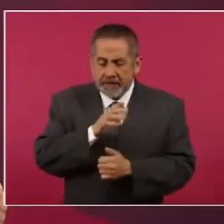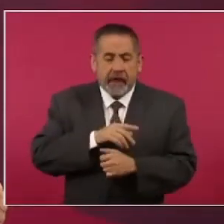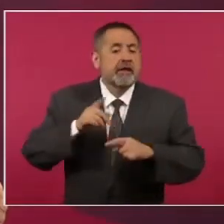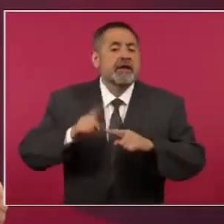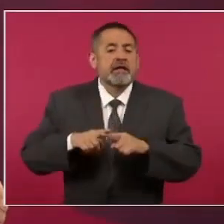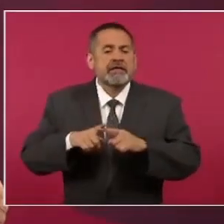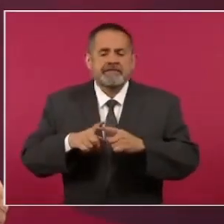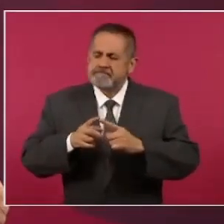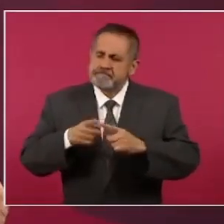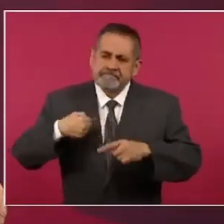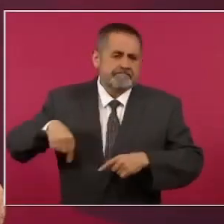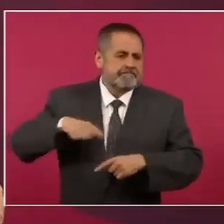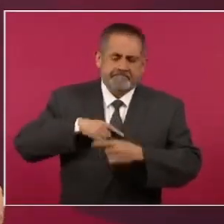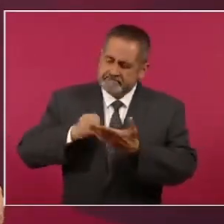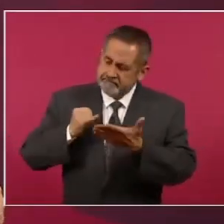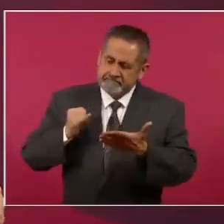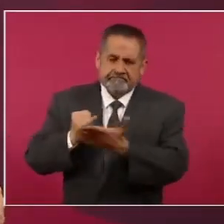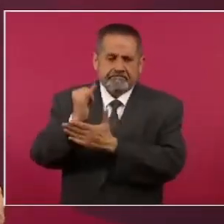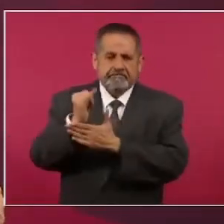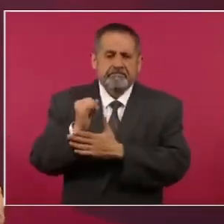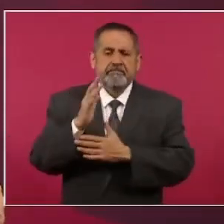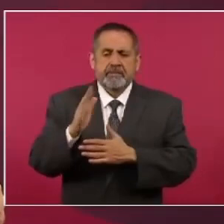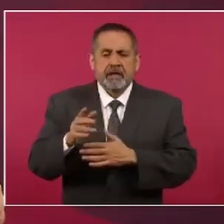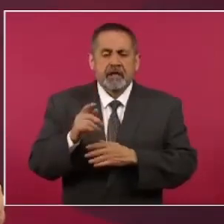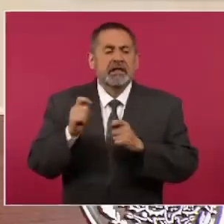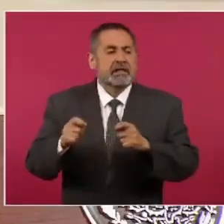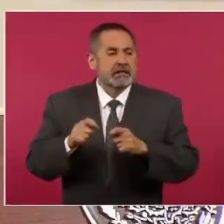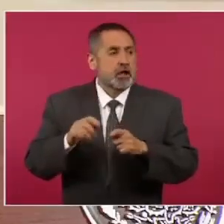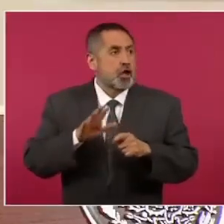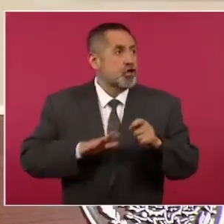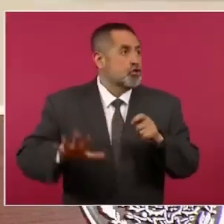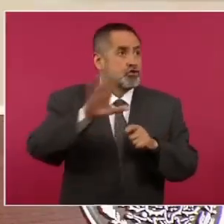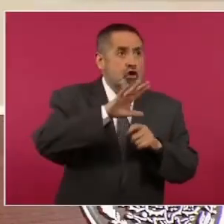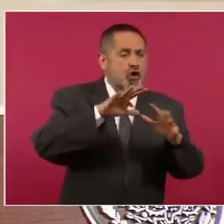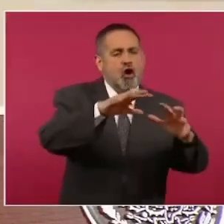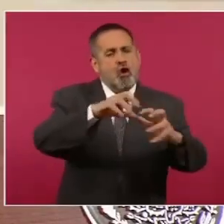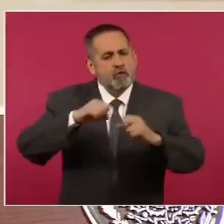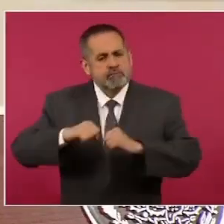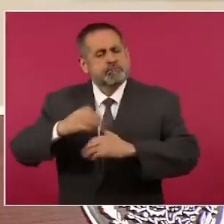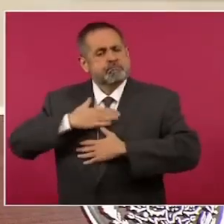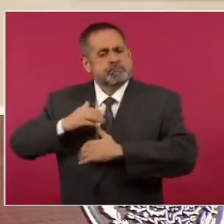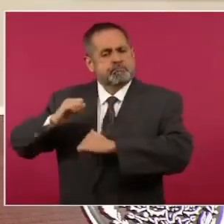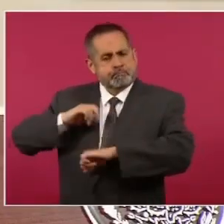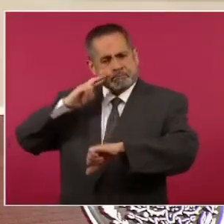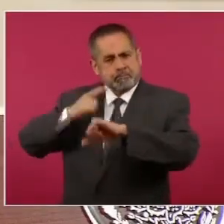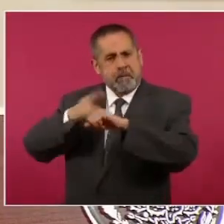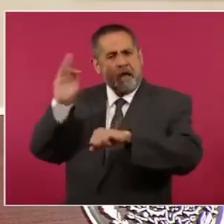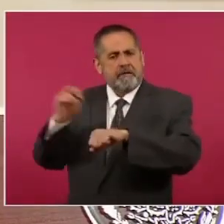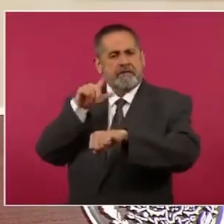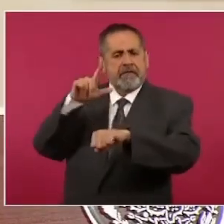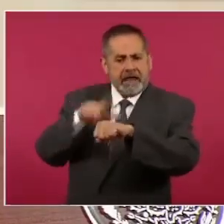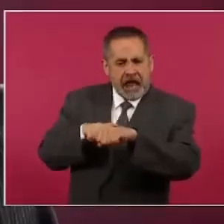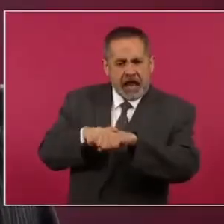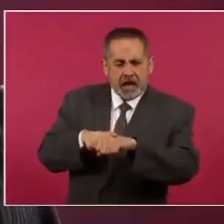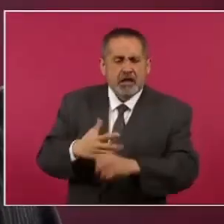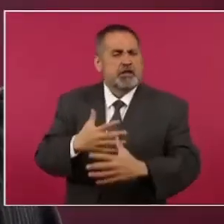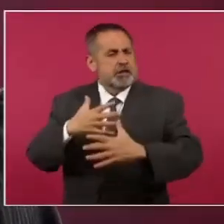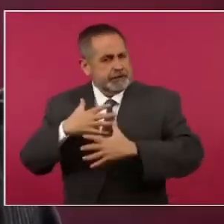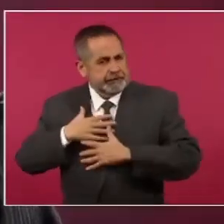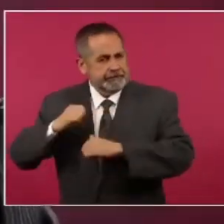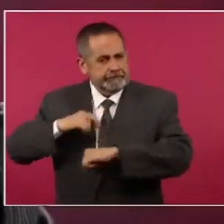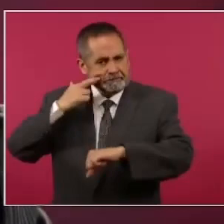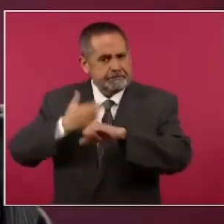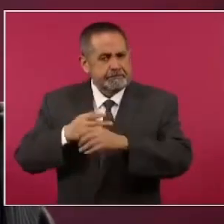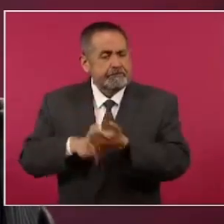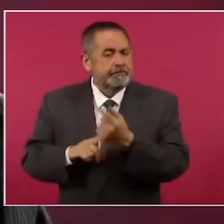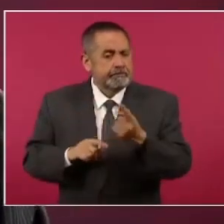decisión que se tomó de federalizar el sistema de salud pública de